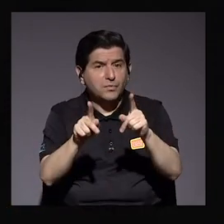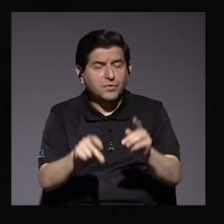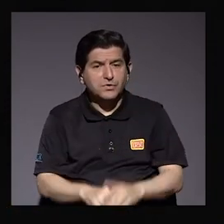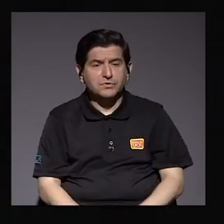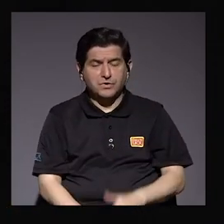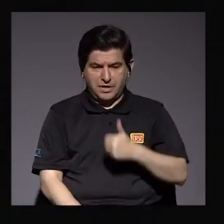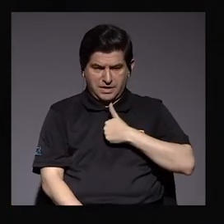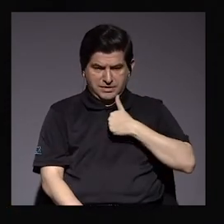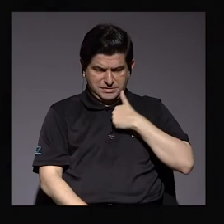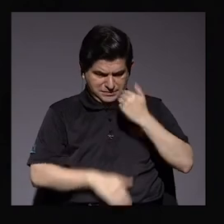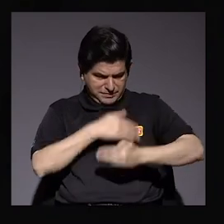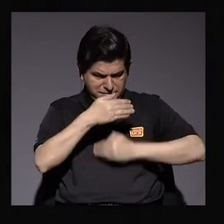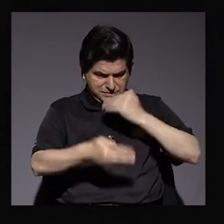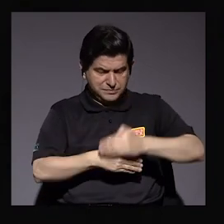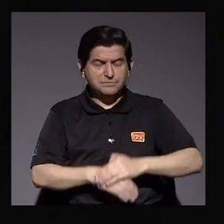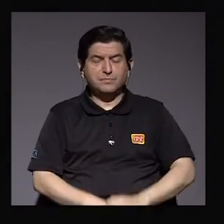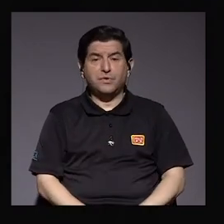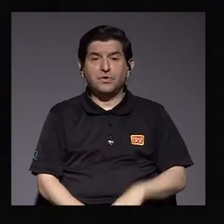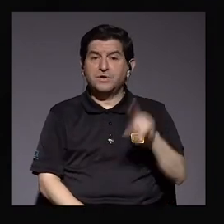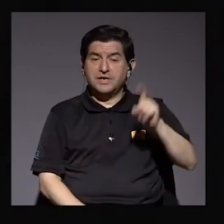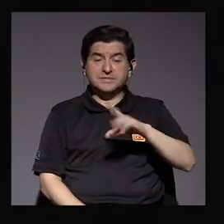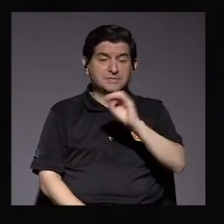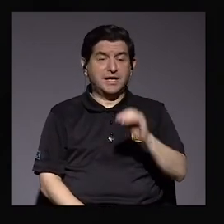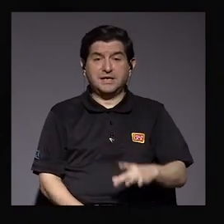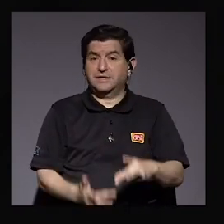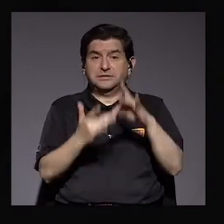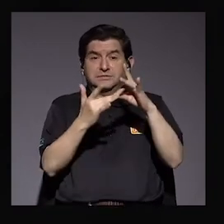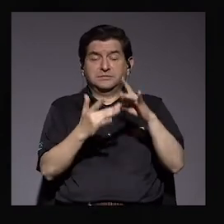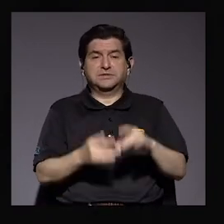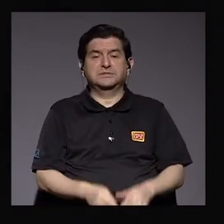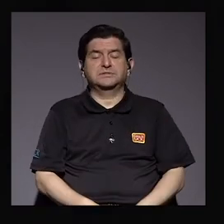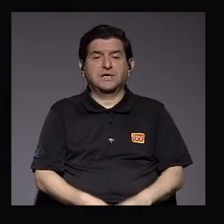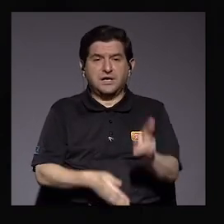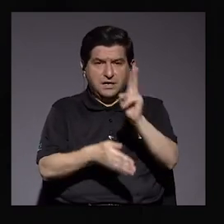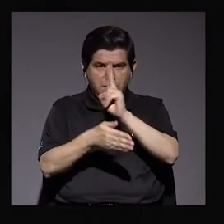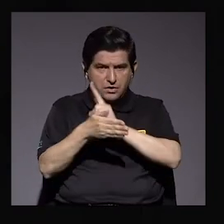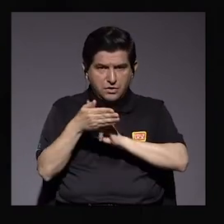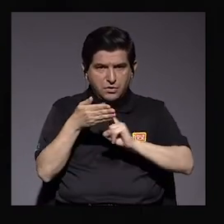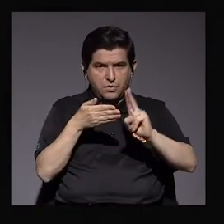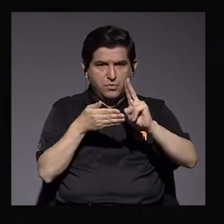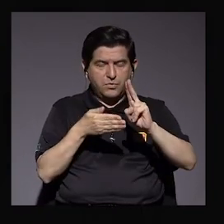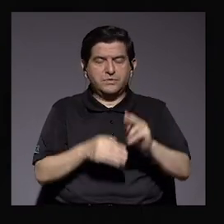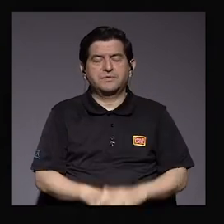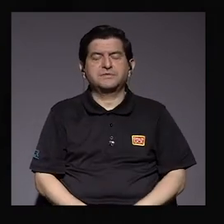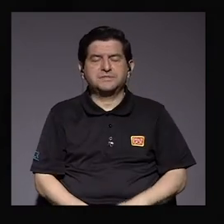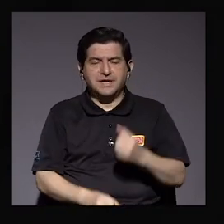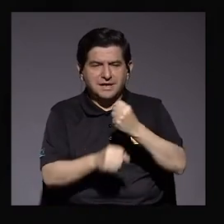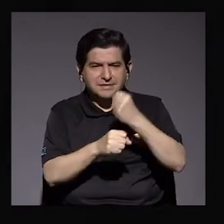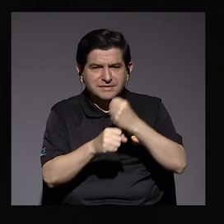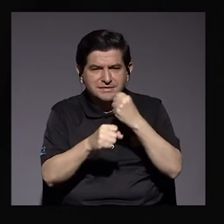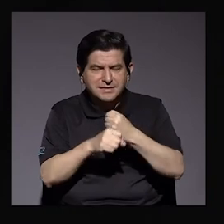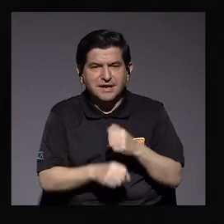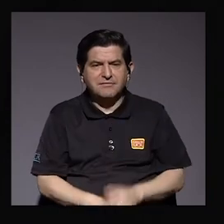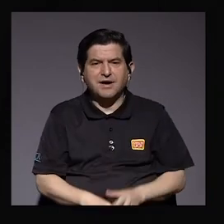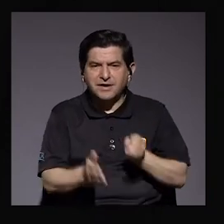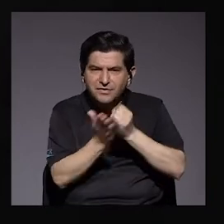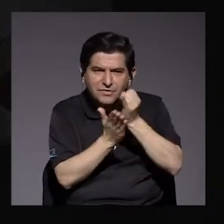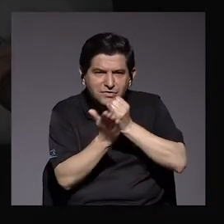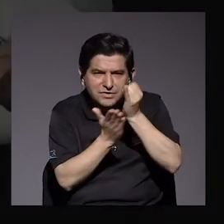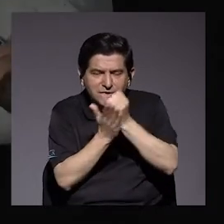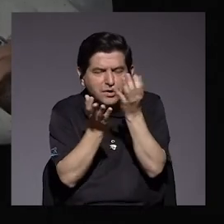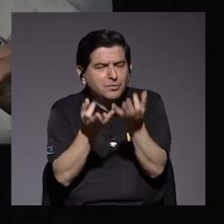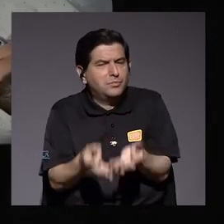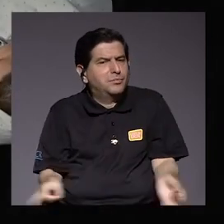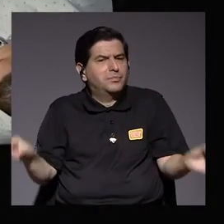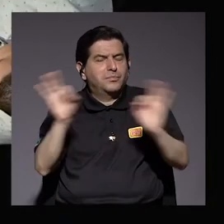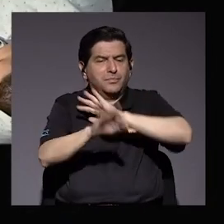de ser autogestivos es necesaria y única. La universidad, la estación experimental, la labor de investigación que vienen realizando ustedes